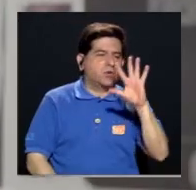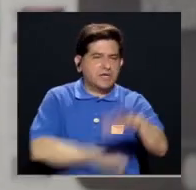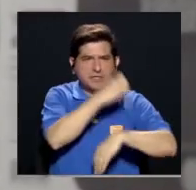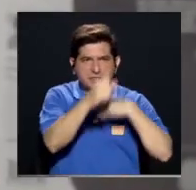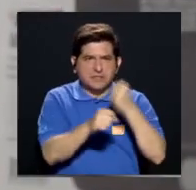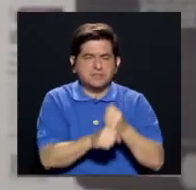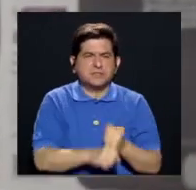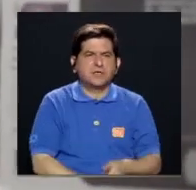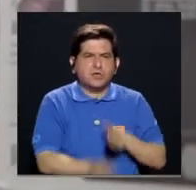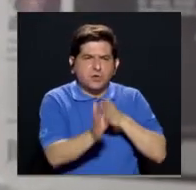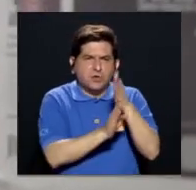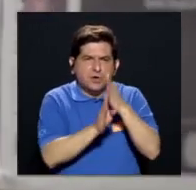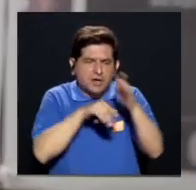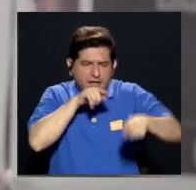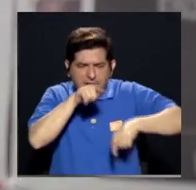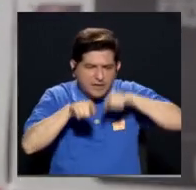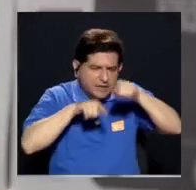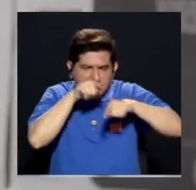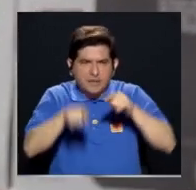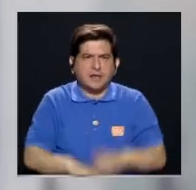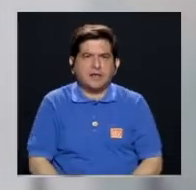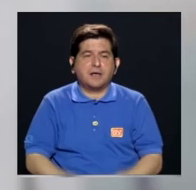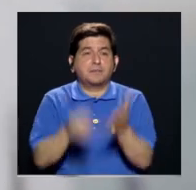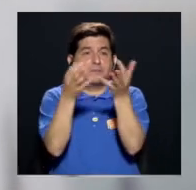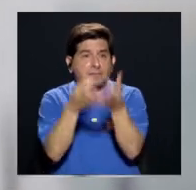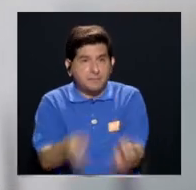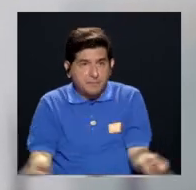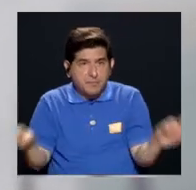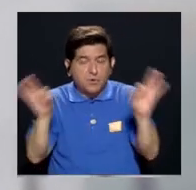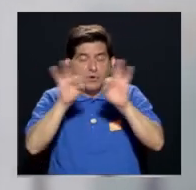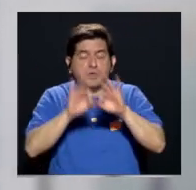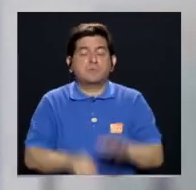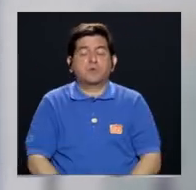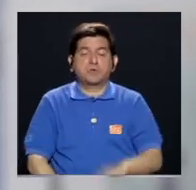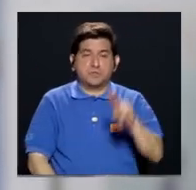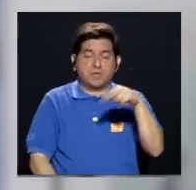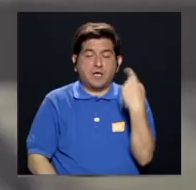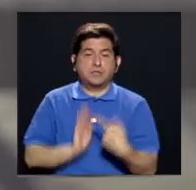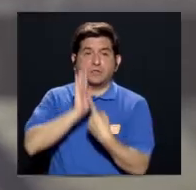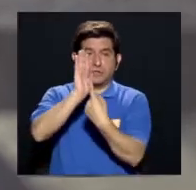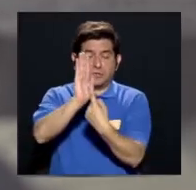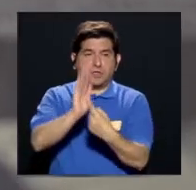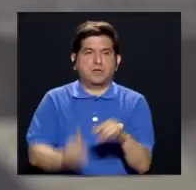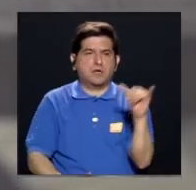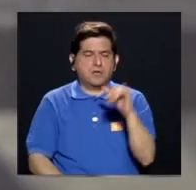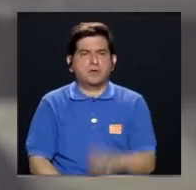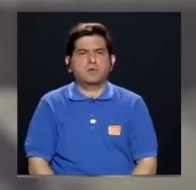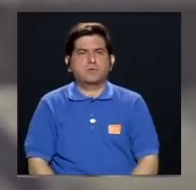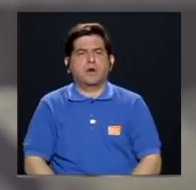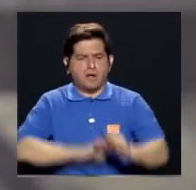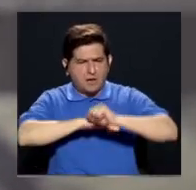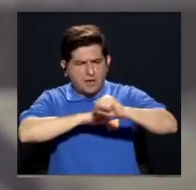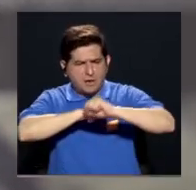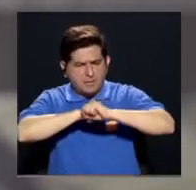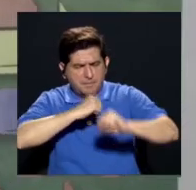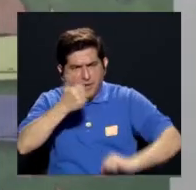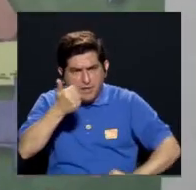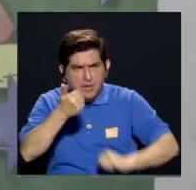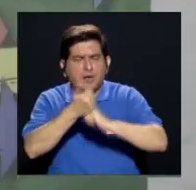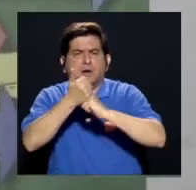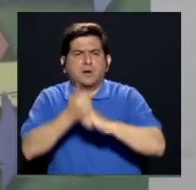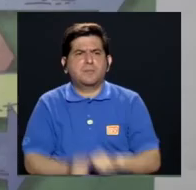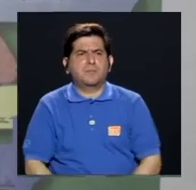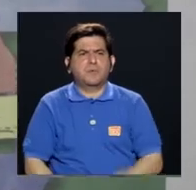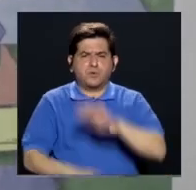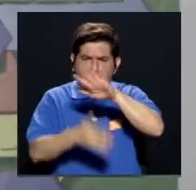años con una trayectoria crítica, con importantes hitos noticiosos, con importantes campañas de apoyo a